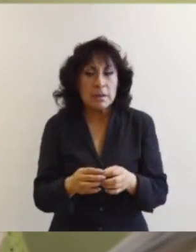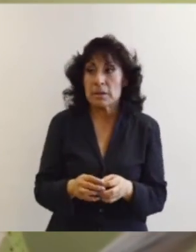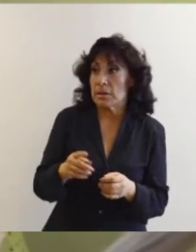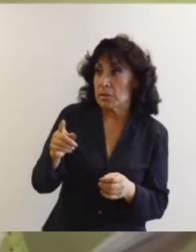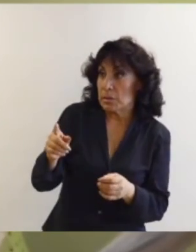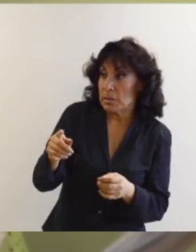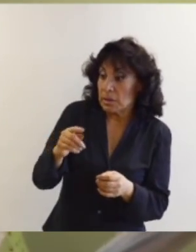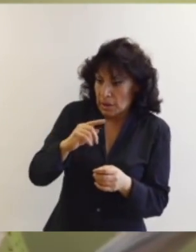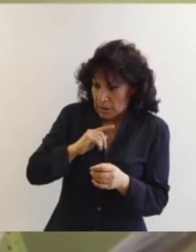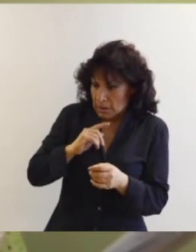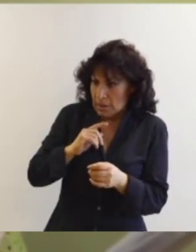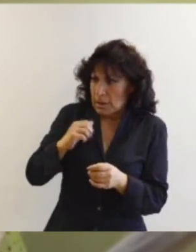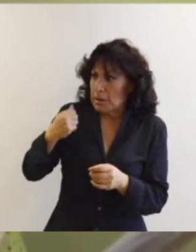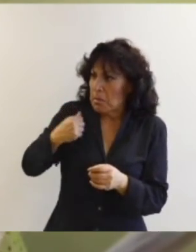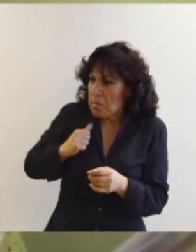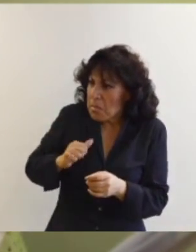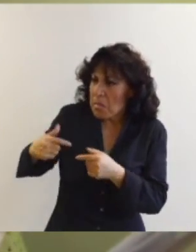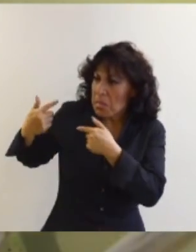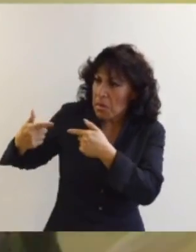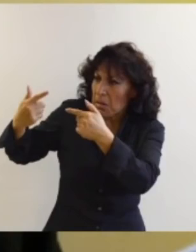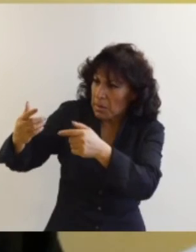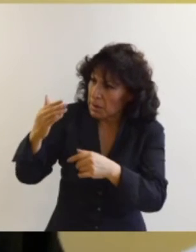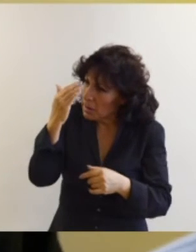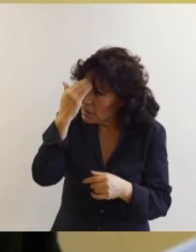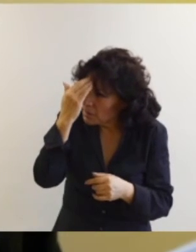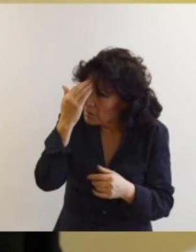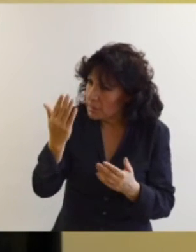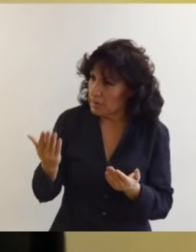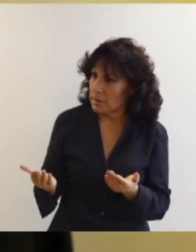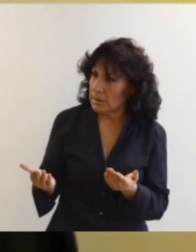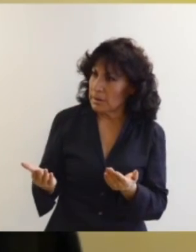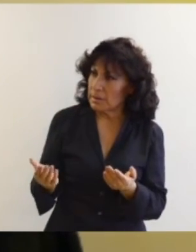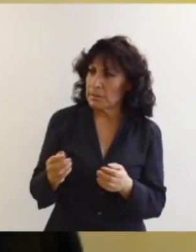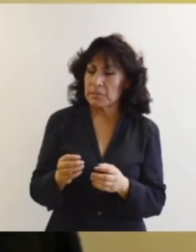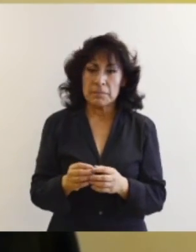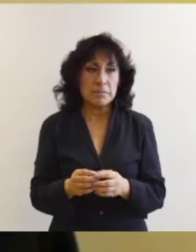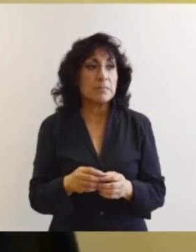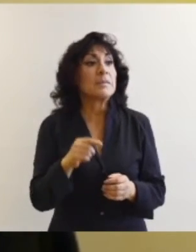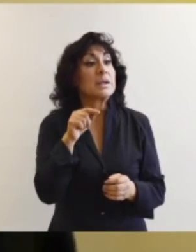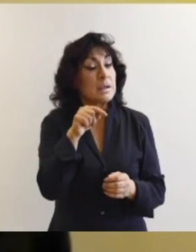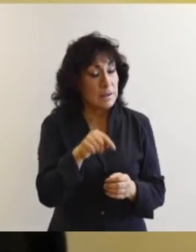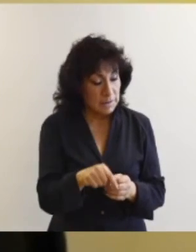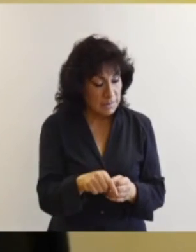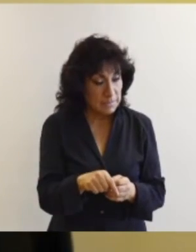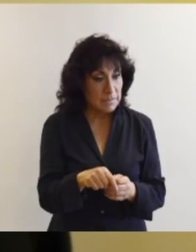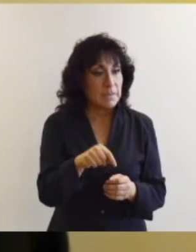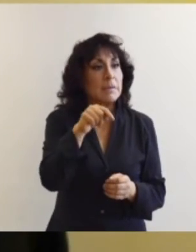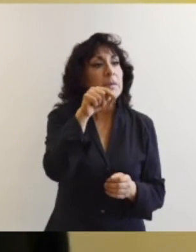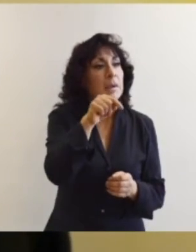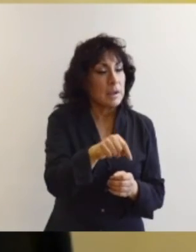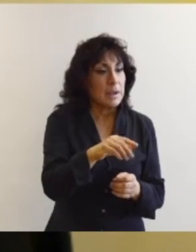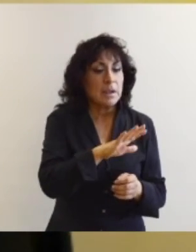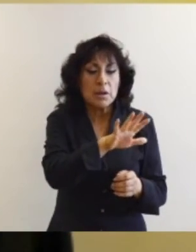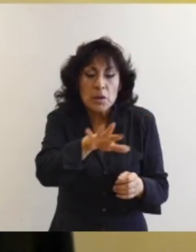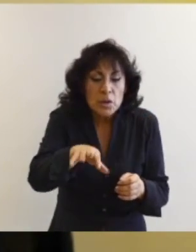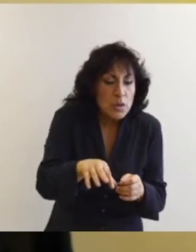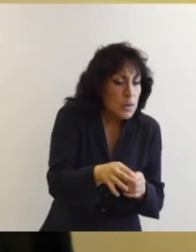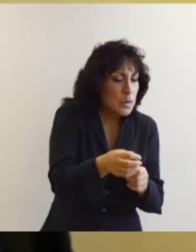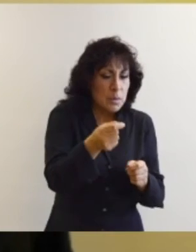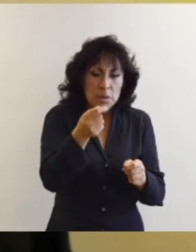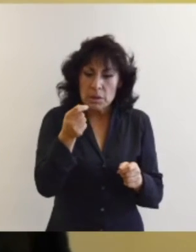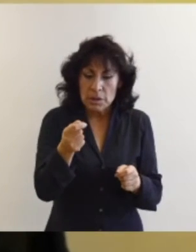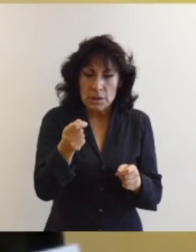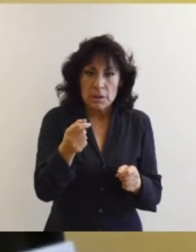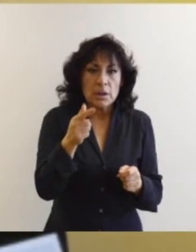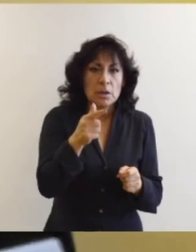¿Conoce usted a mis antepasados? He venido precisamente en su busca. Voy